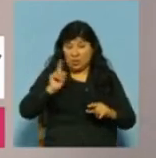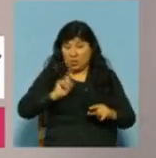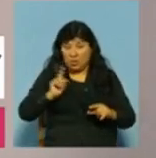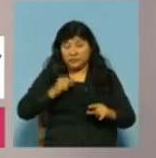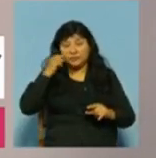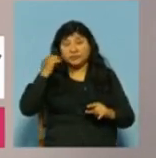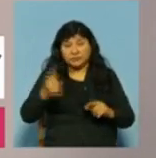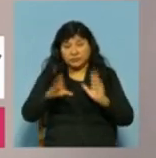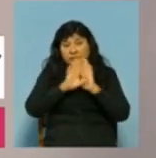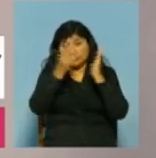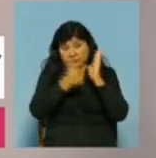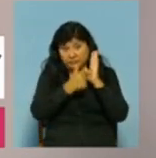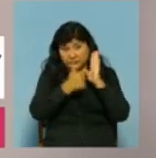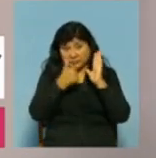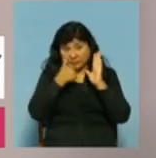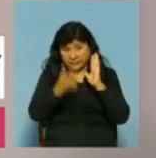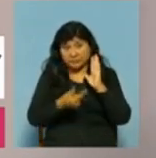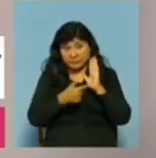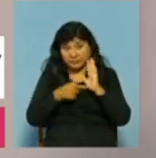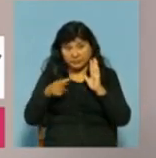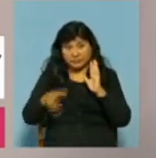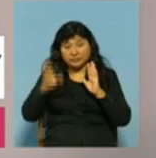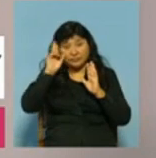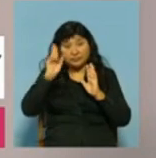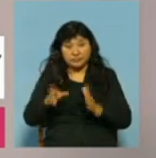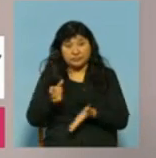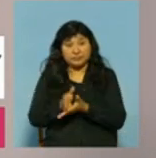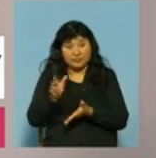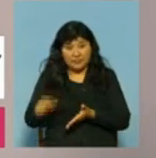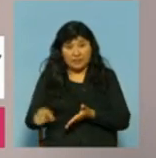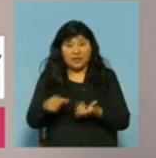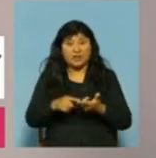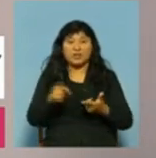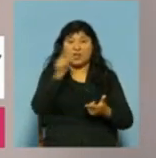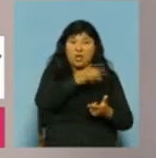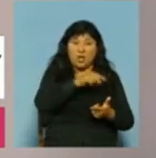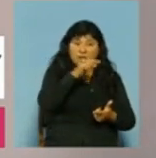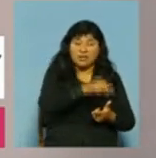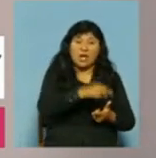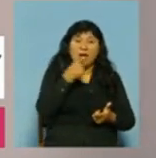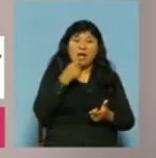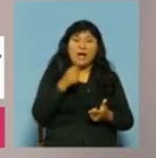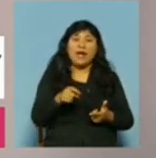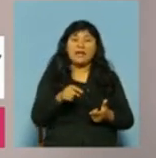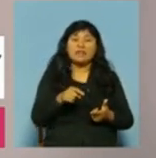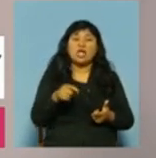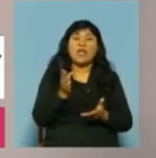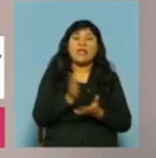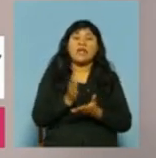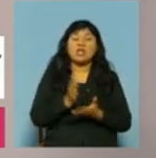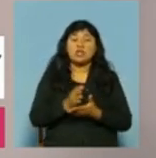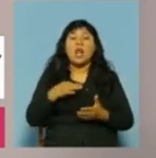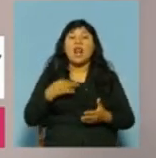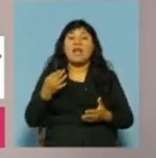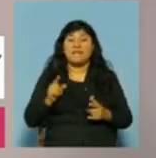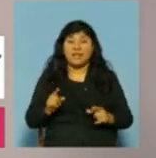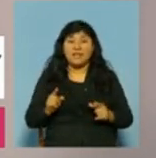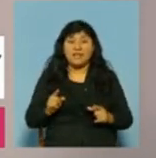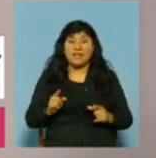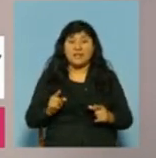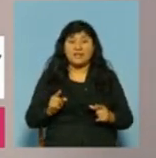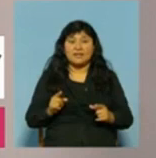es posible por el origen constitucional que tiene el derecho a la vida hoy el